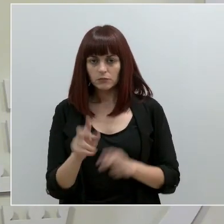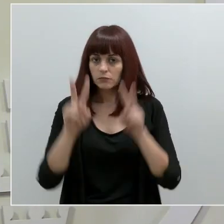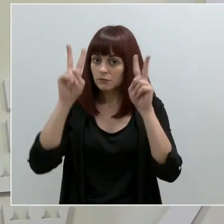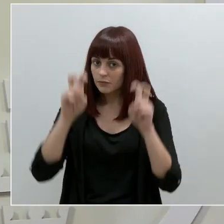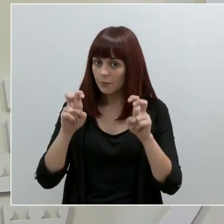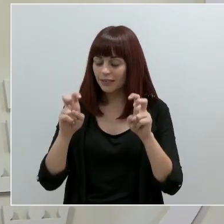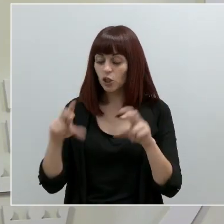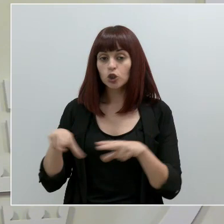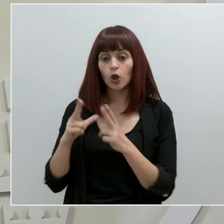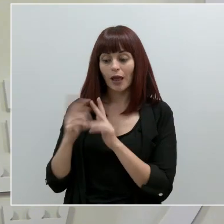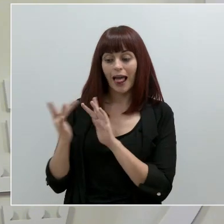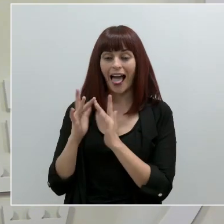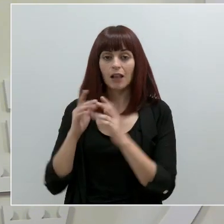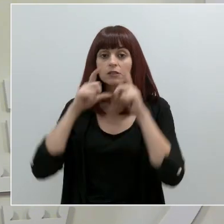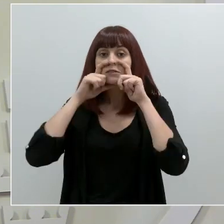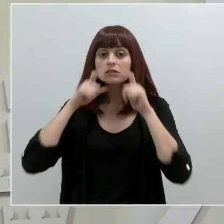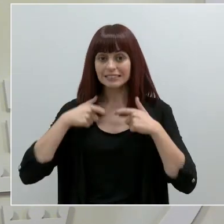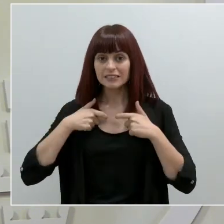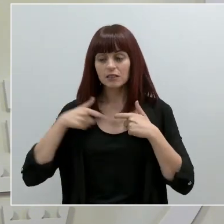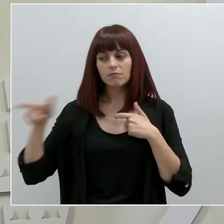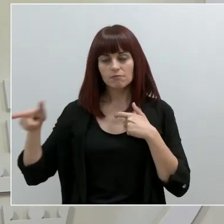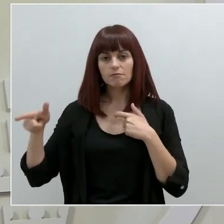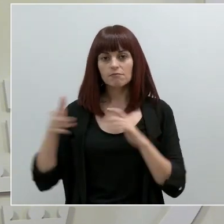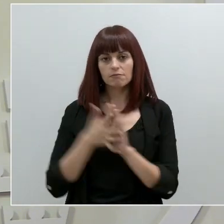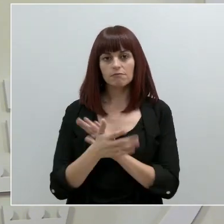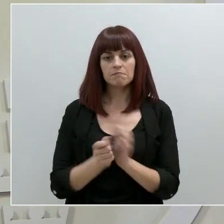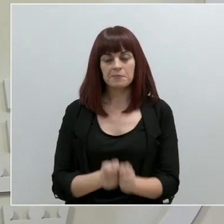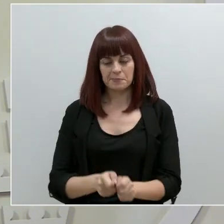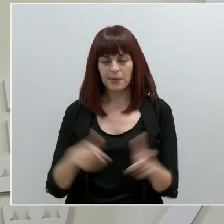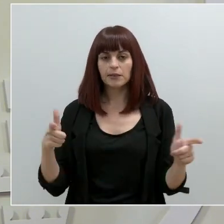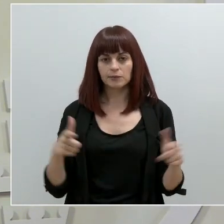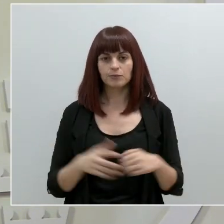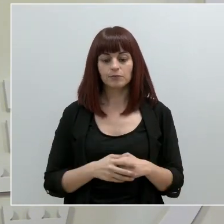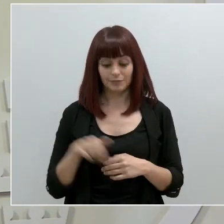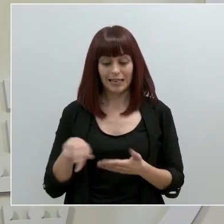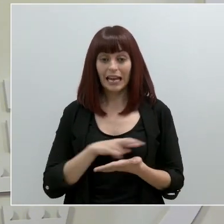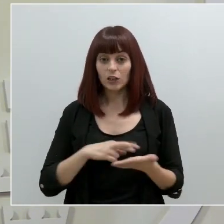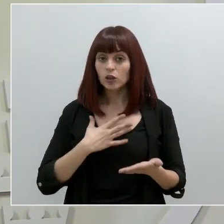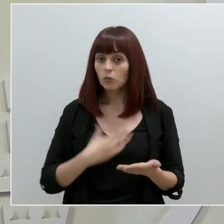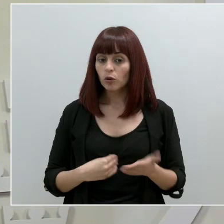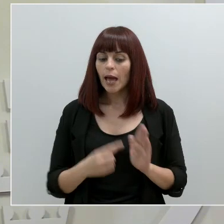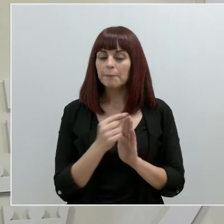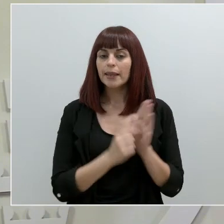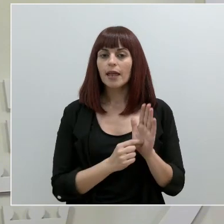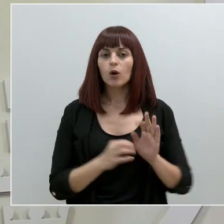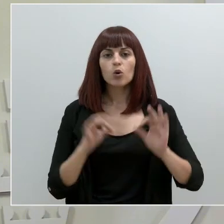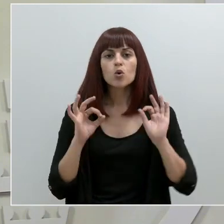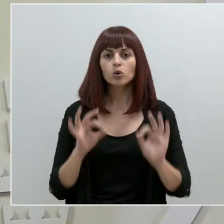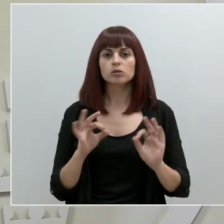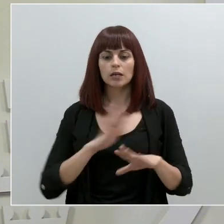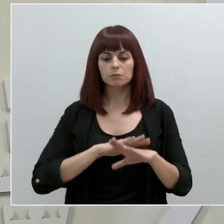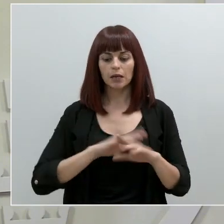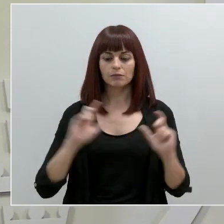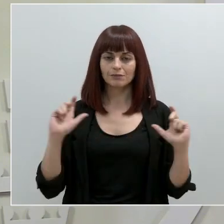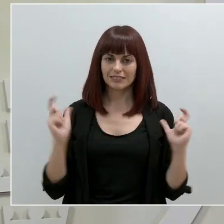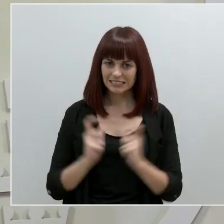de interacción social sin mascarilla las que están marcando esta pandemia. Y la región ha tomado las medidas justas para reducir